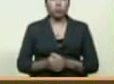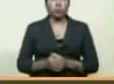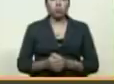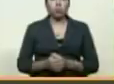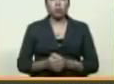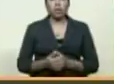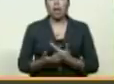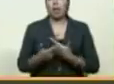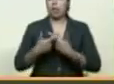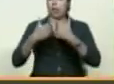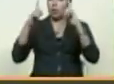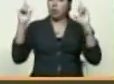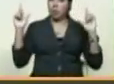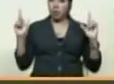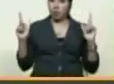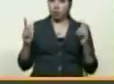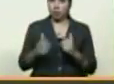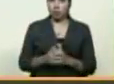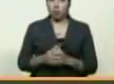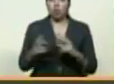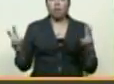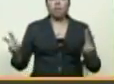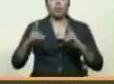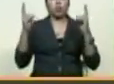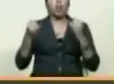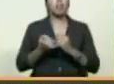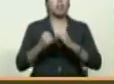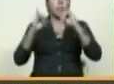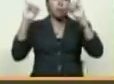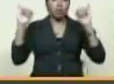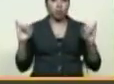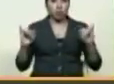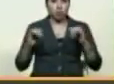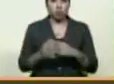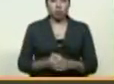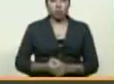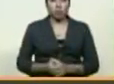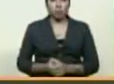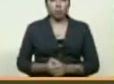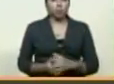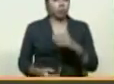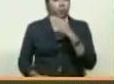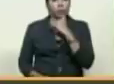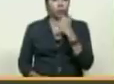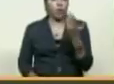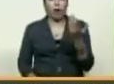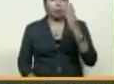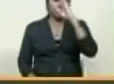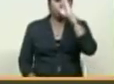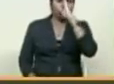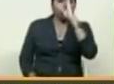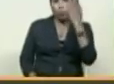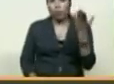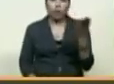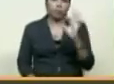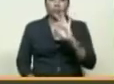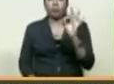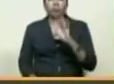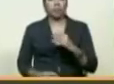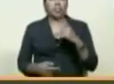soberana, de victoria de nuestra independencia. No hay duda, no hay duda.